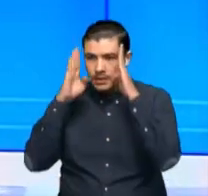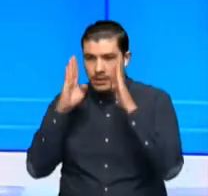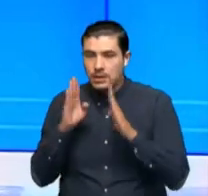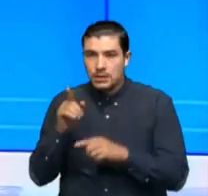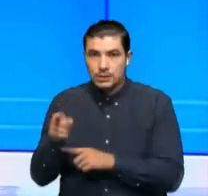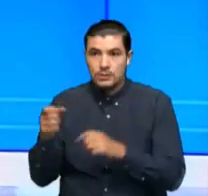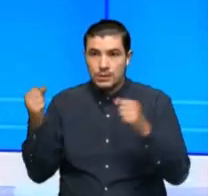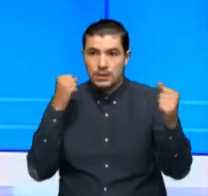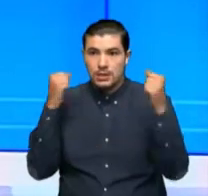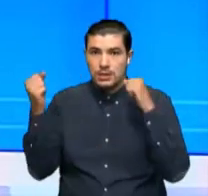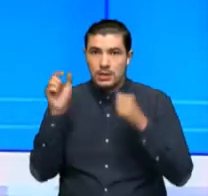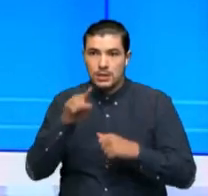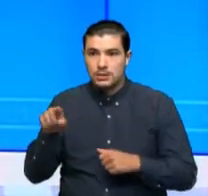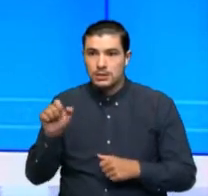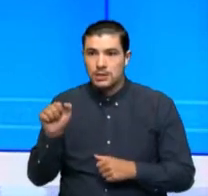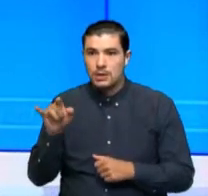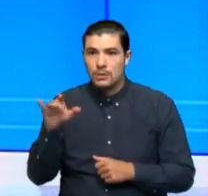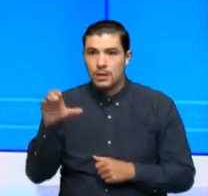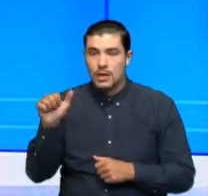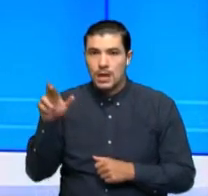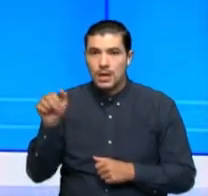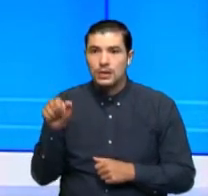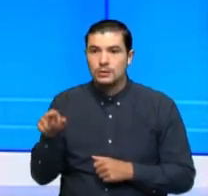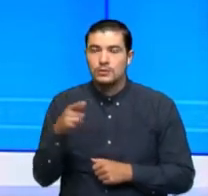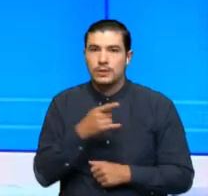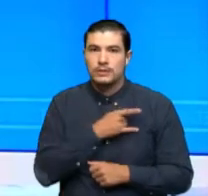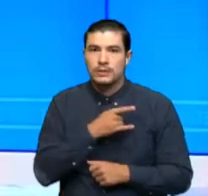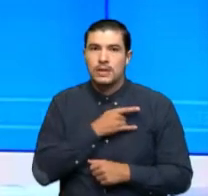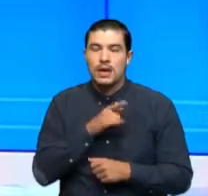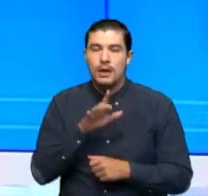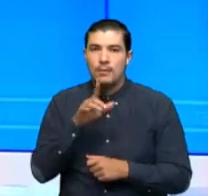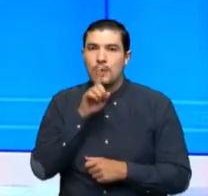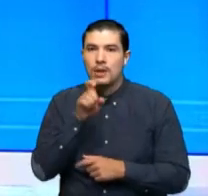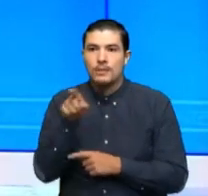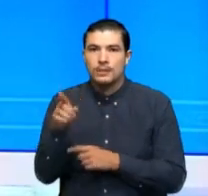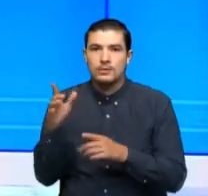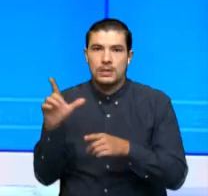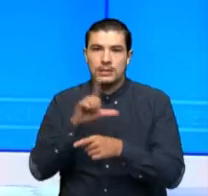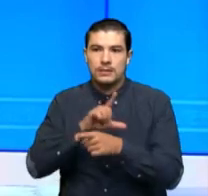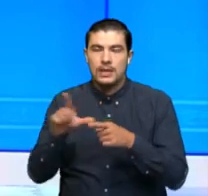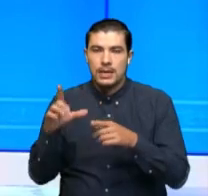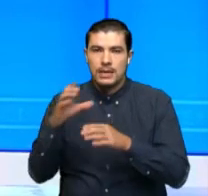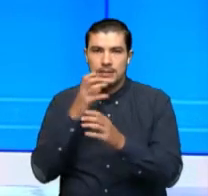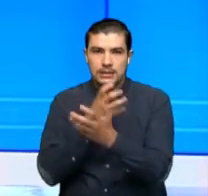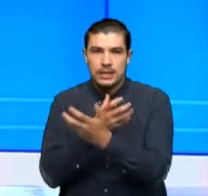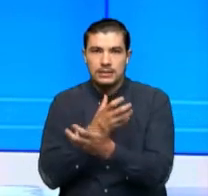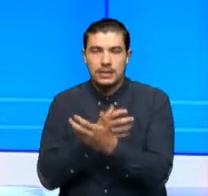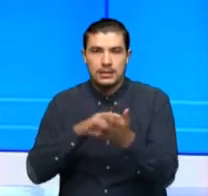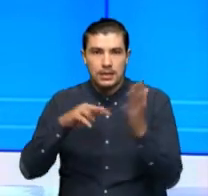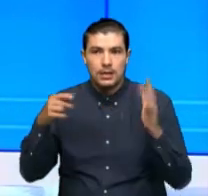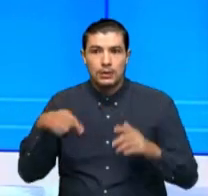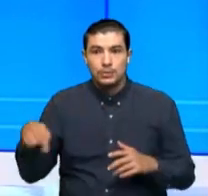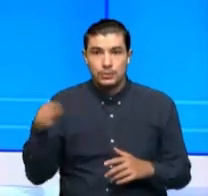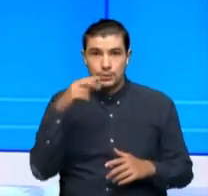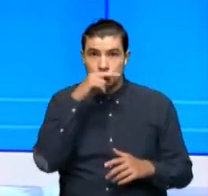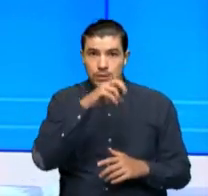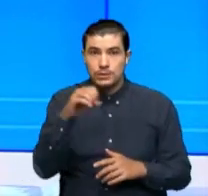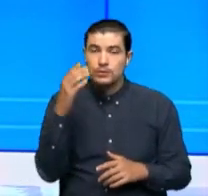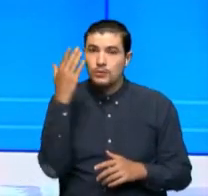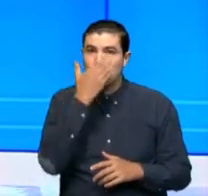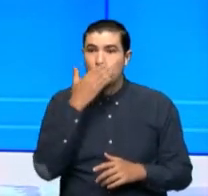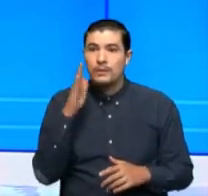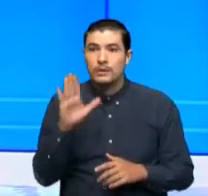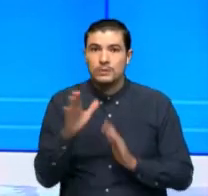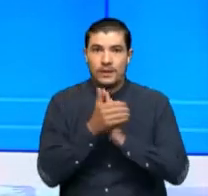en el gimnasio se abocará en la ciudad de bucaramanga se está realizando la semana de la ciencia y de la tecnología donde los pequeños ponen a prueba su